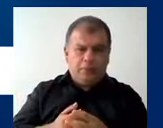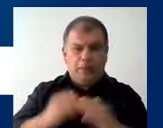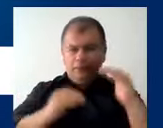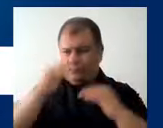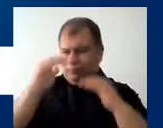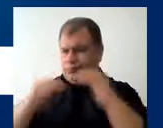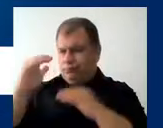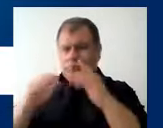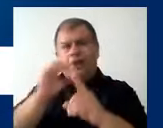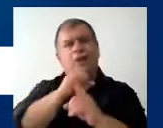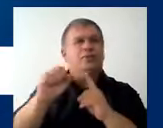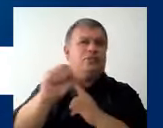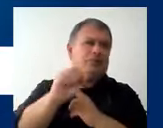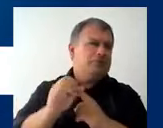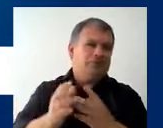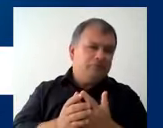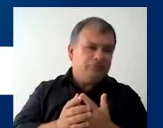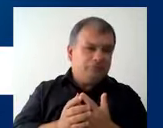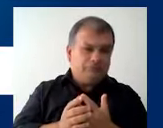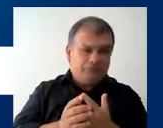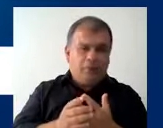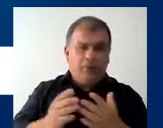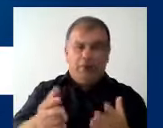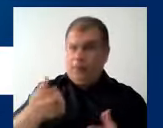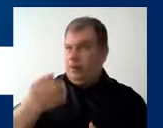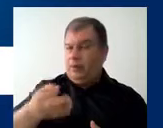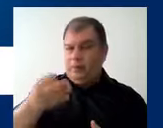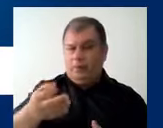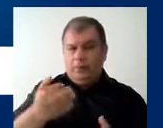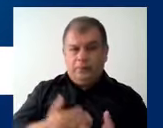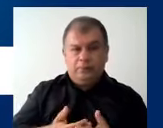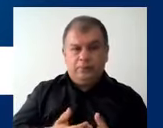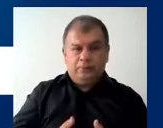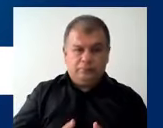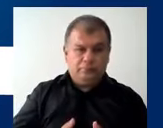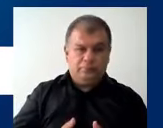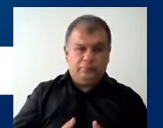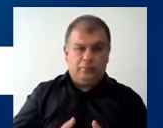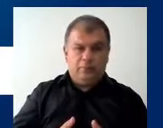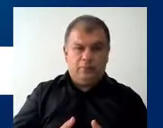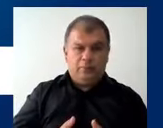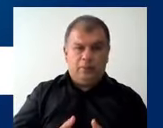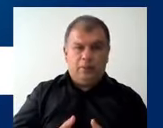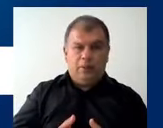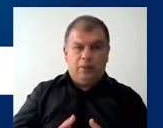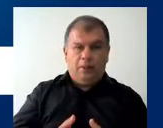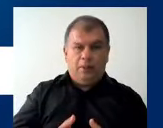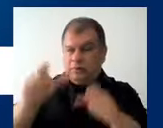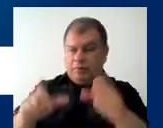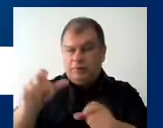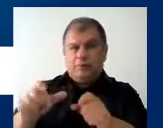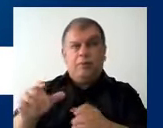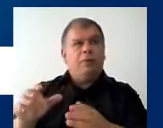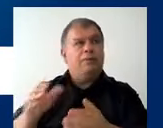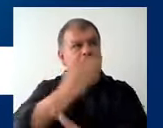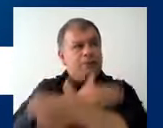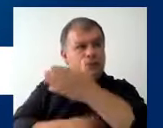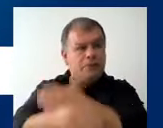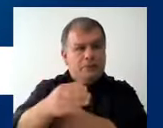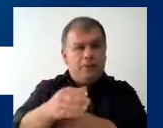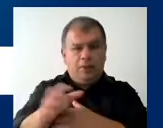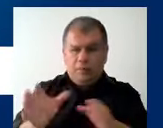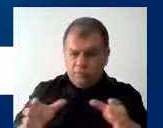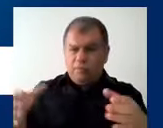asimetría en nuestra sociedad. Y en efecto, la población con discapacidad es